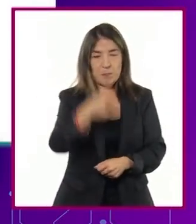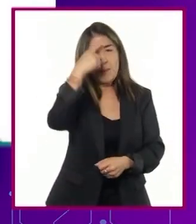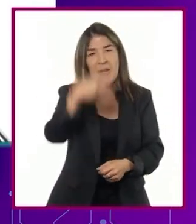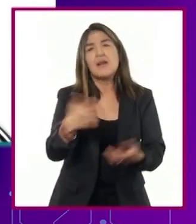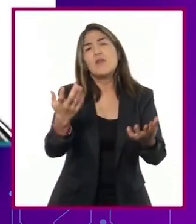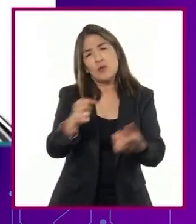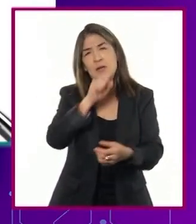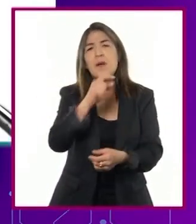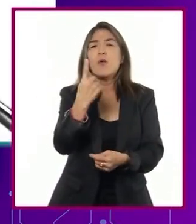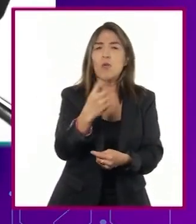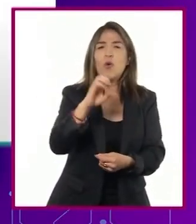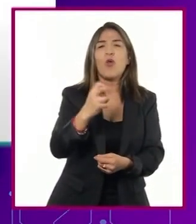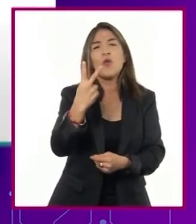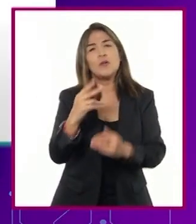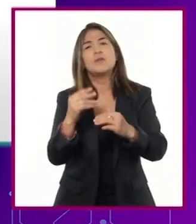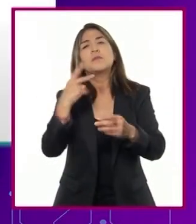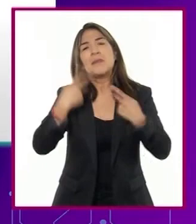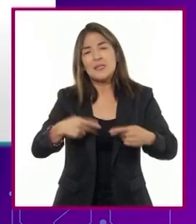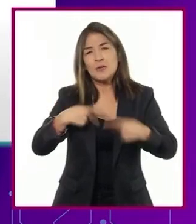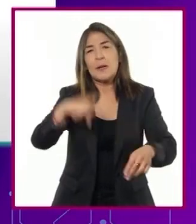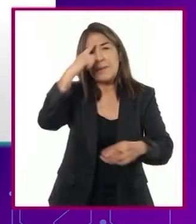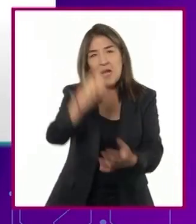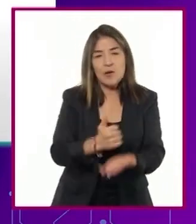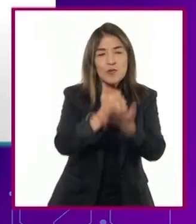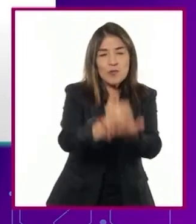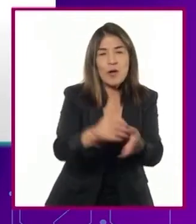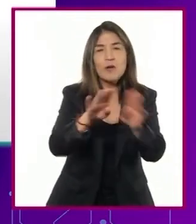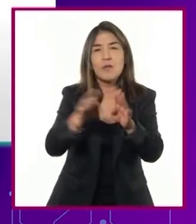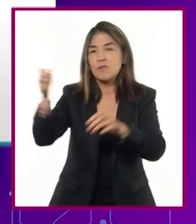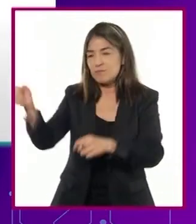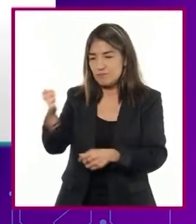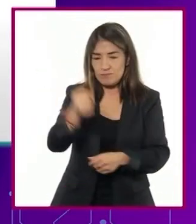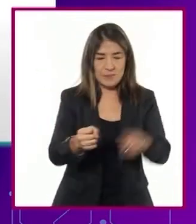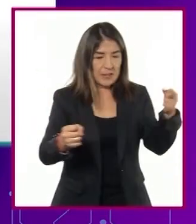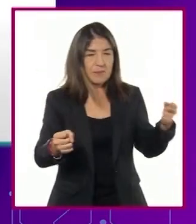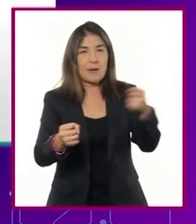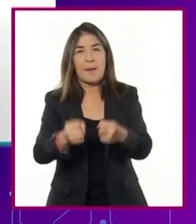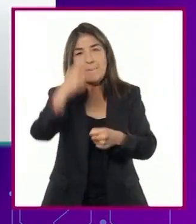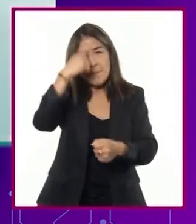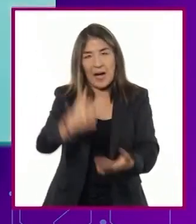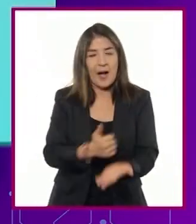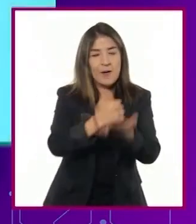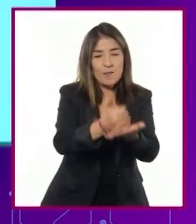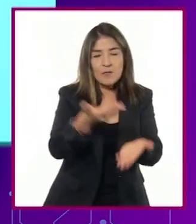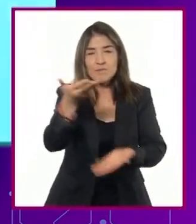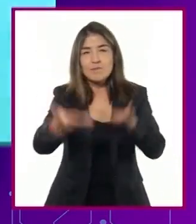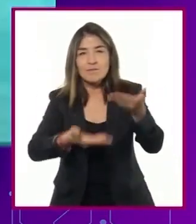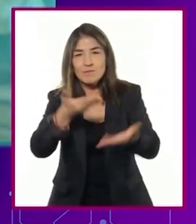de personas que desempeñe la función de mediadores entre los involucrados.